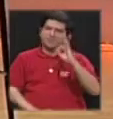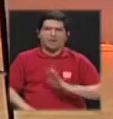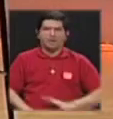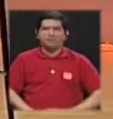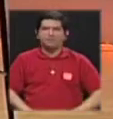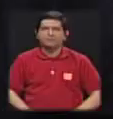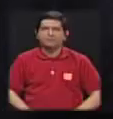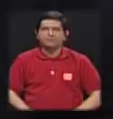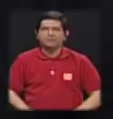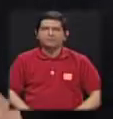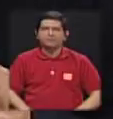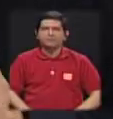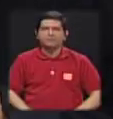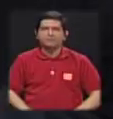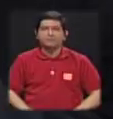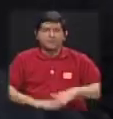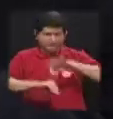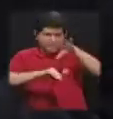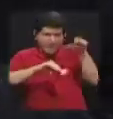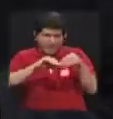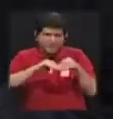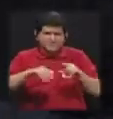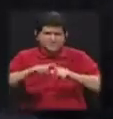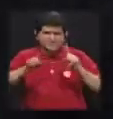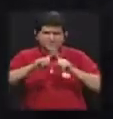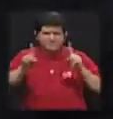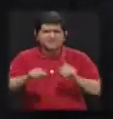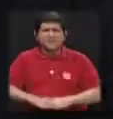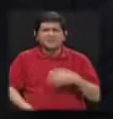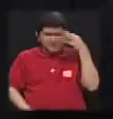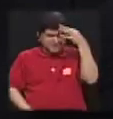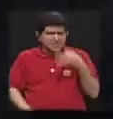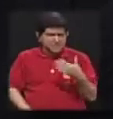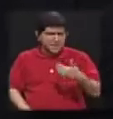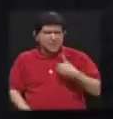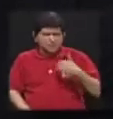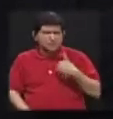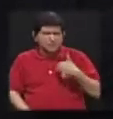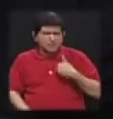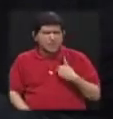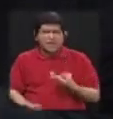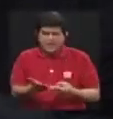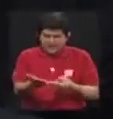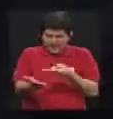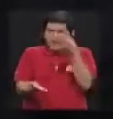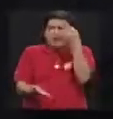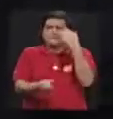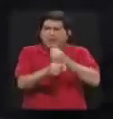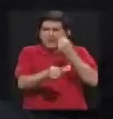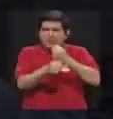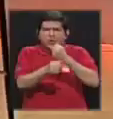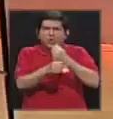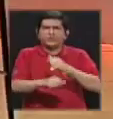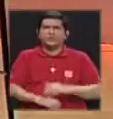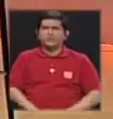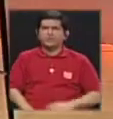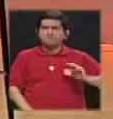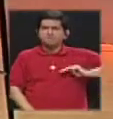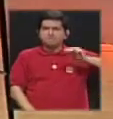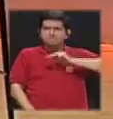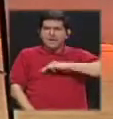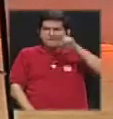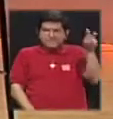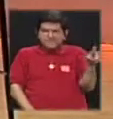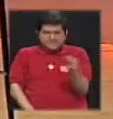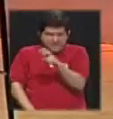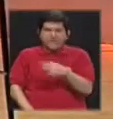además, hay ciertas diferencias de criterios en cuanto al valor de la obra. Okay. El Ministerio de Obras